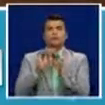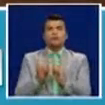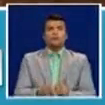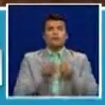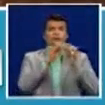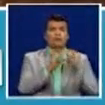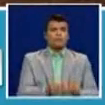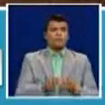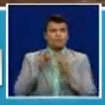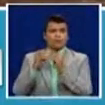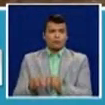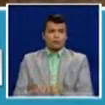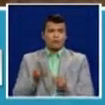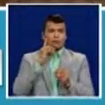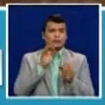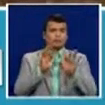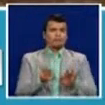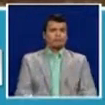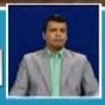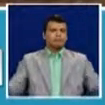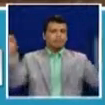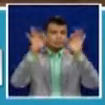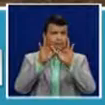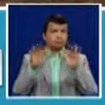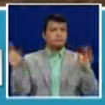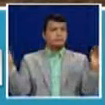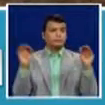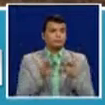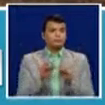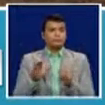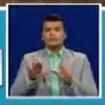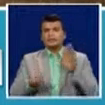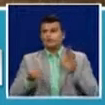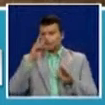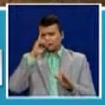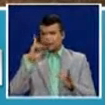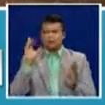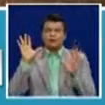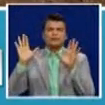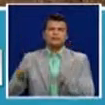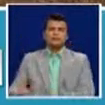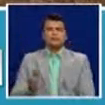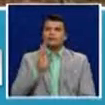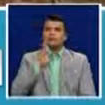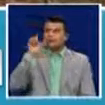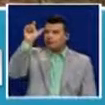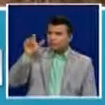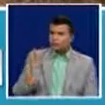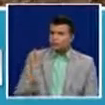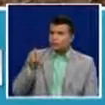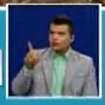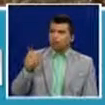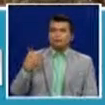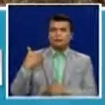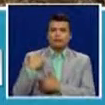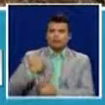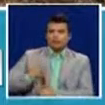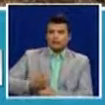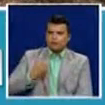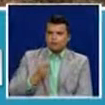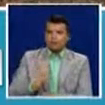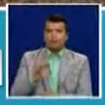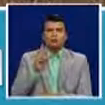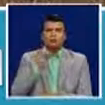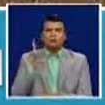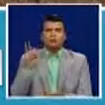que es una cosa muy importante, pero siempre o muchas veces se olvidan de quién es esa persona que está detrás de ese huevito, detrás